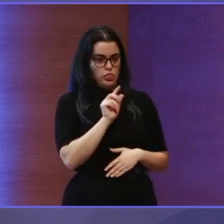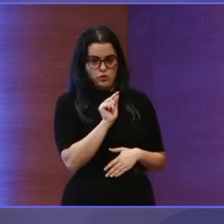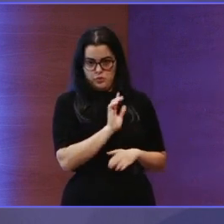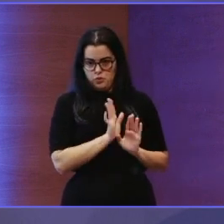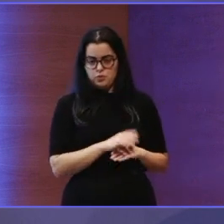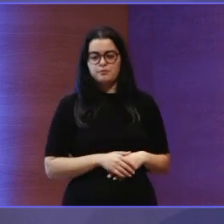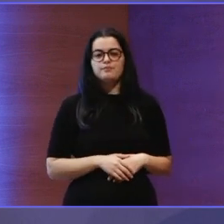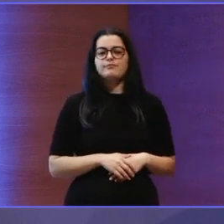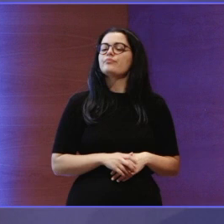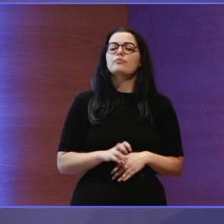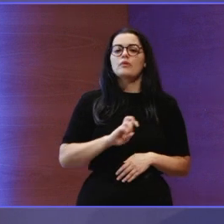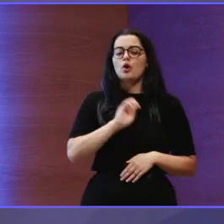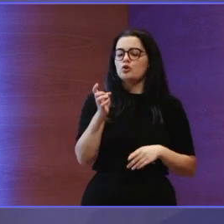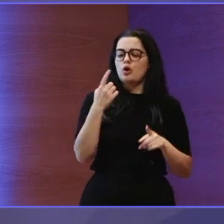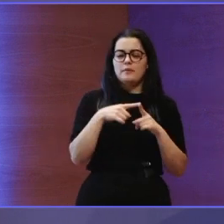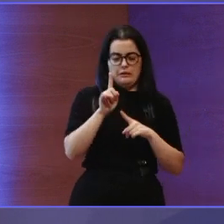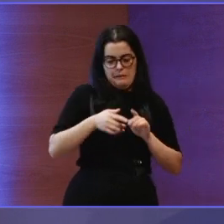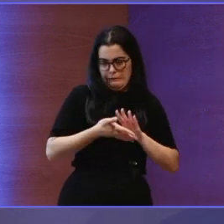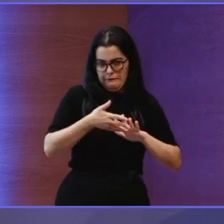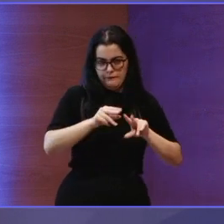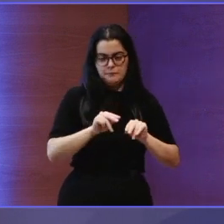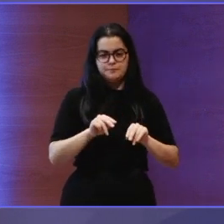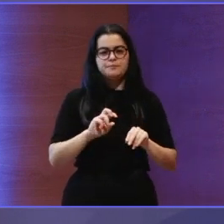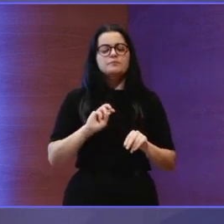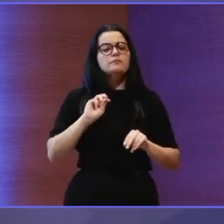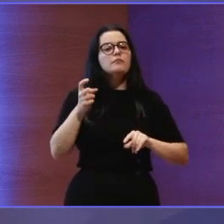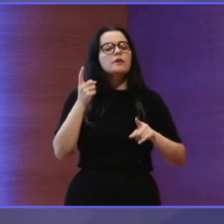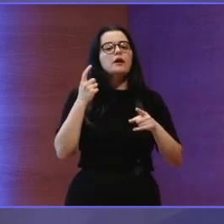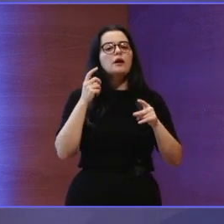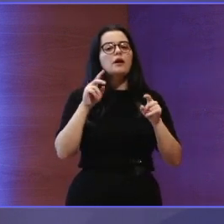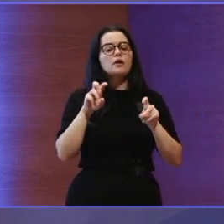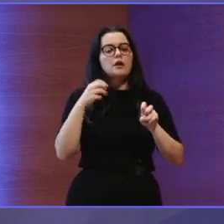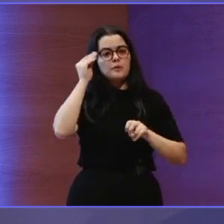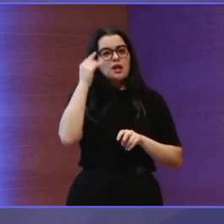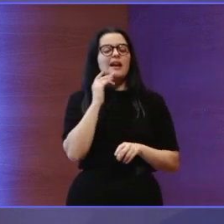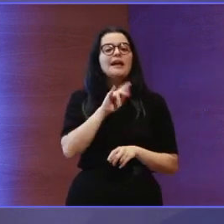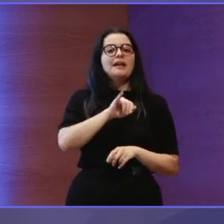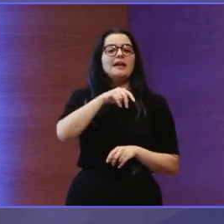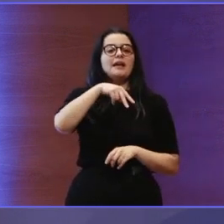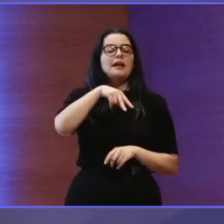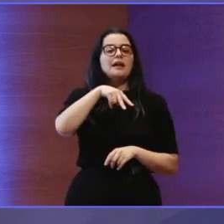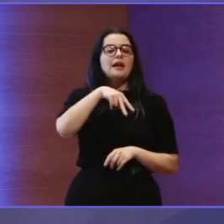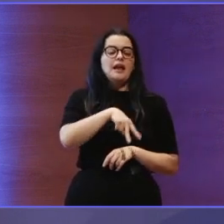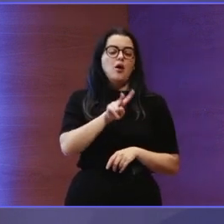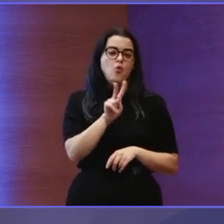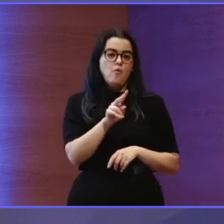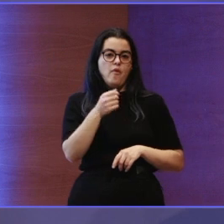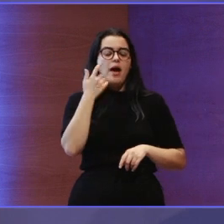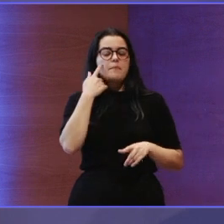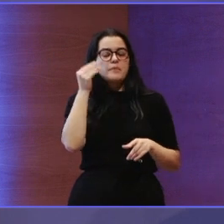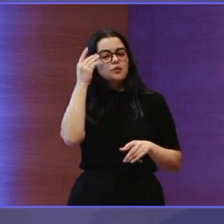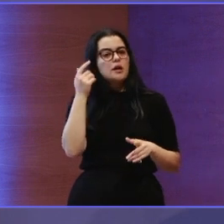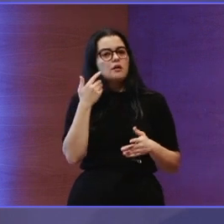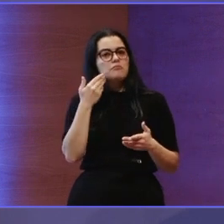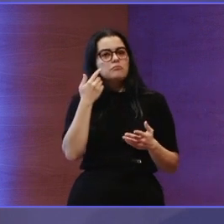otro elemento e voy voy terminando otro elemento que yo creo que el imv con sus cosas buenas y sus cosas malas ha puesto de manifiesto que deberíamos